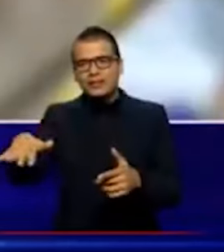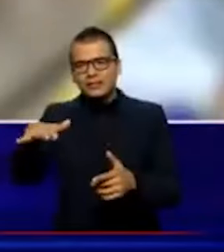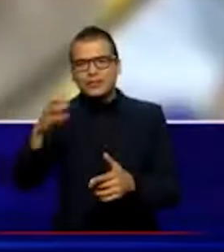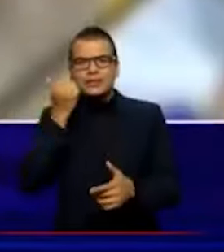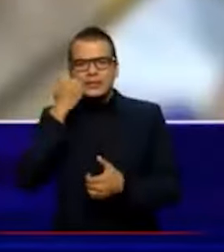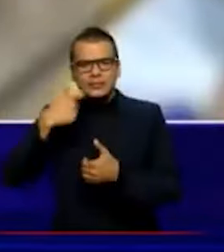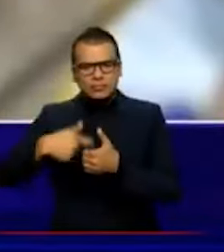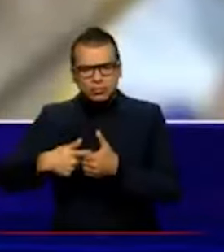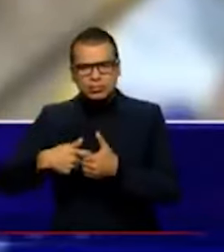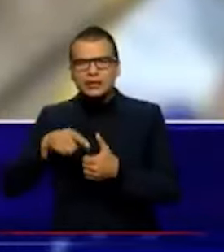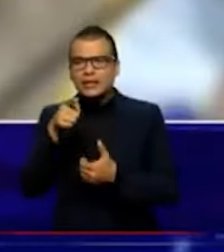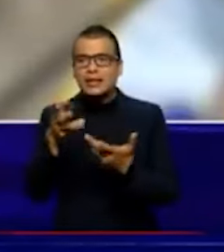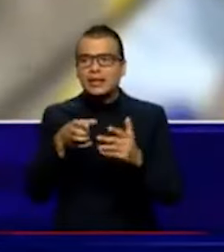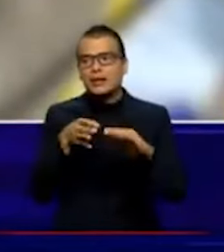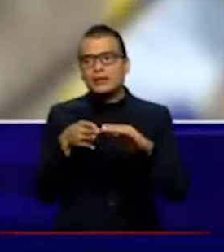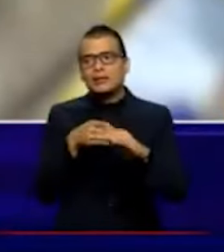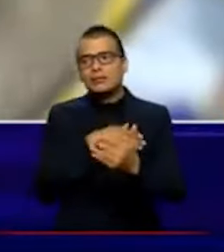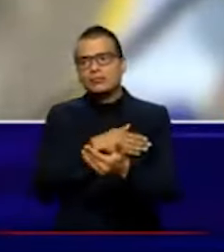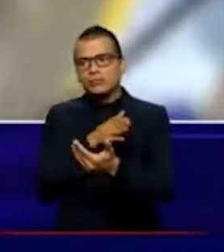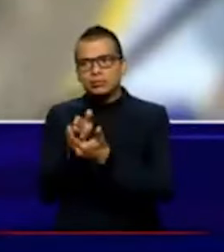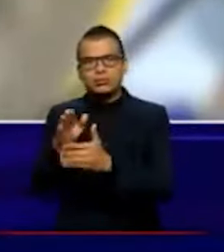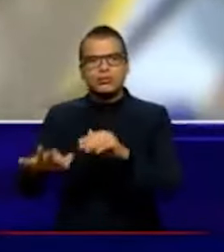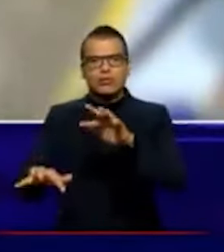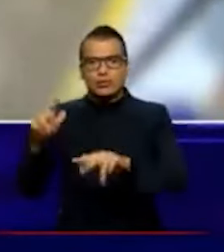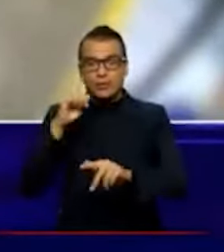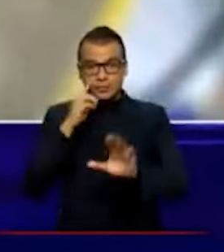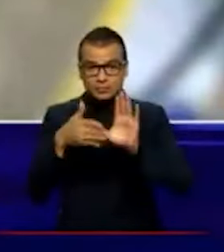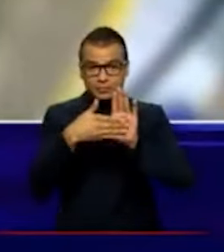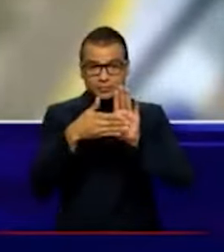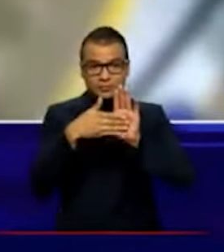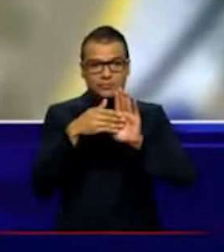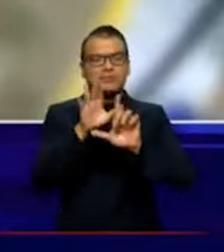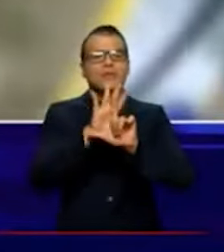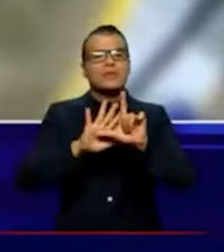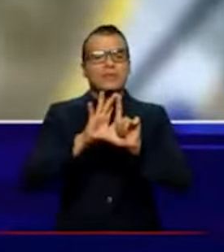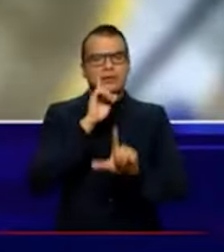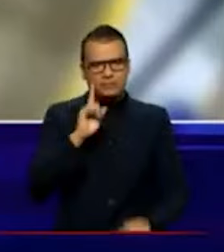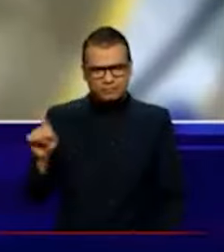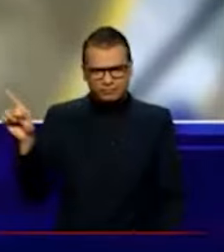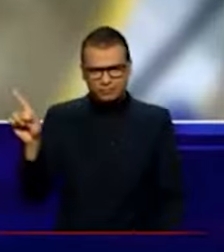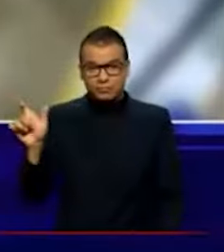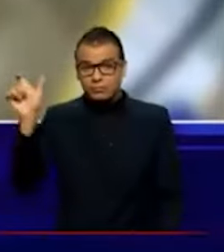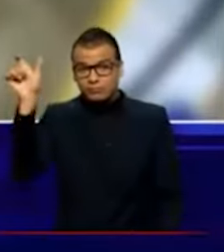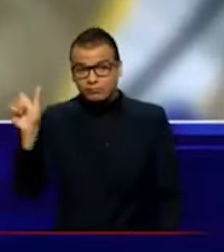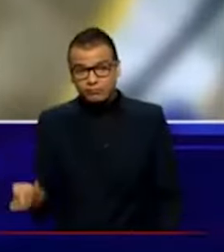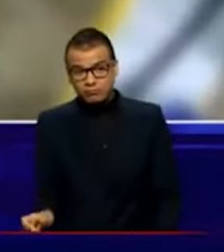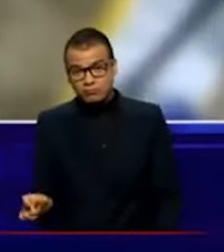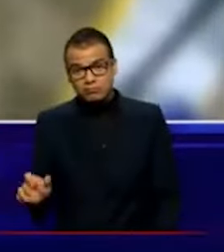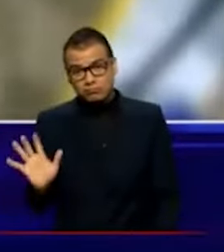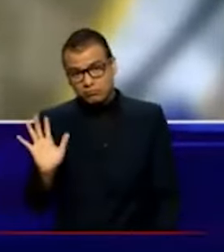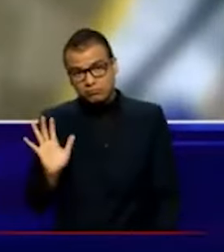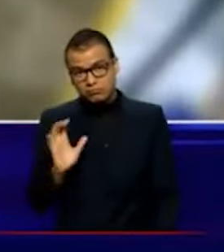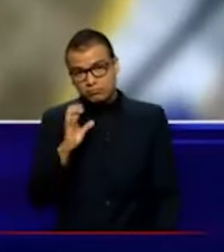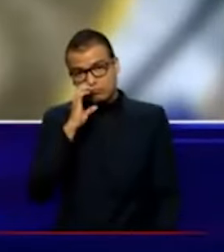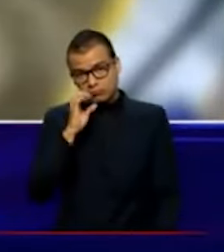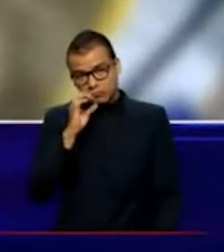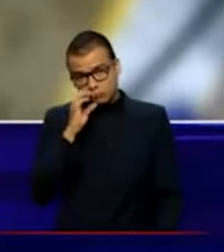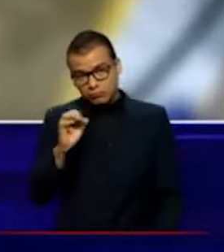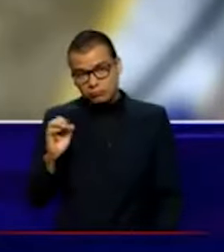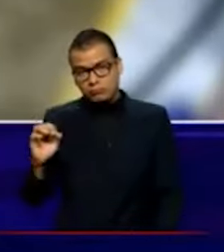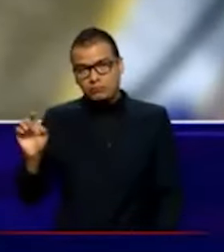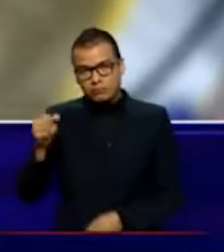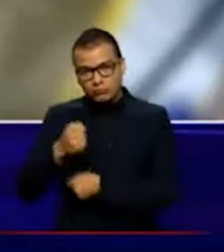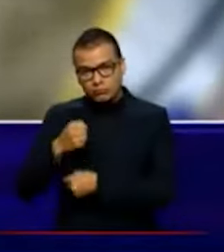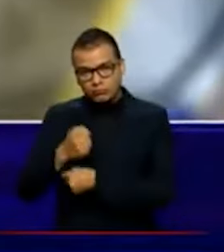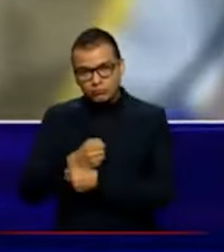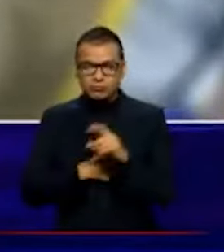pueden apreciar en pantalla en este video captado por cámaras de vigilancia. Se ve cuando un presunto delincuente se acerca a uno de los trabajadores, lo